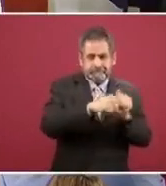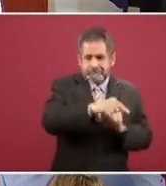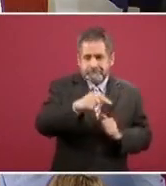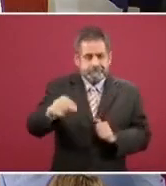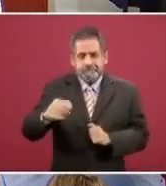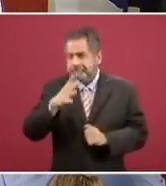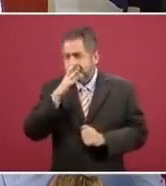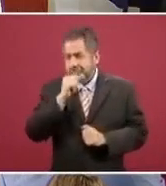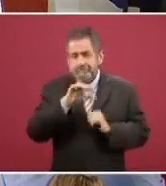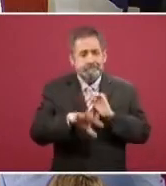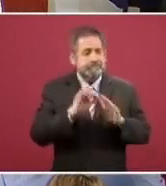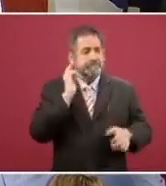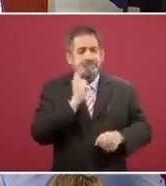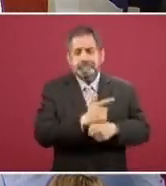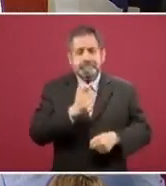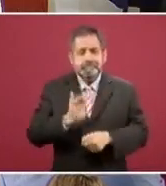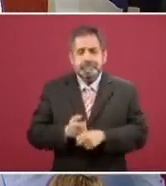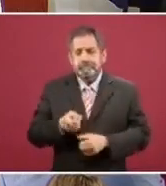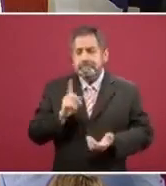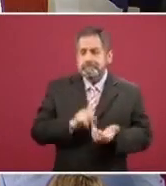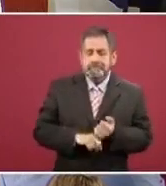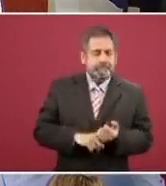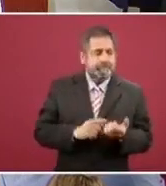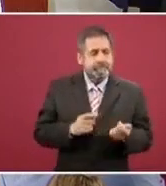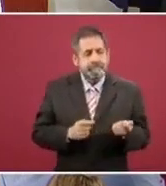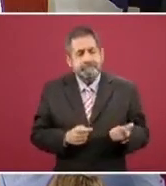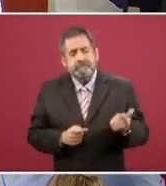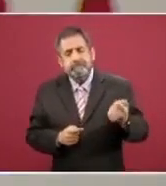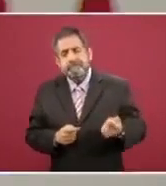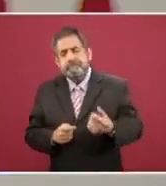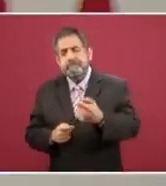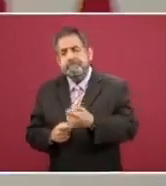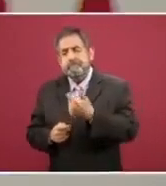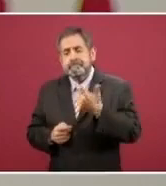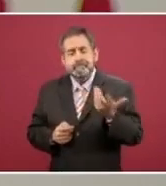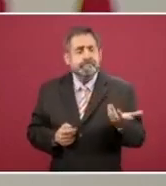existentes porque son demasiado pocas.